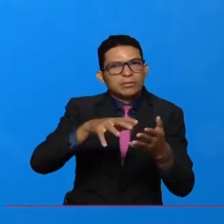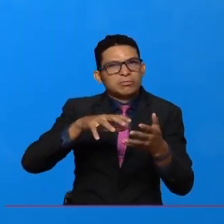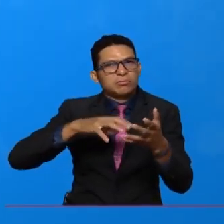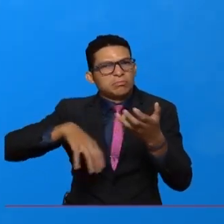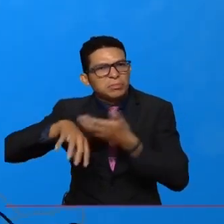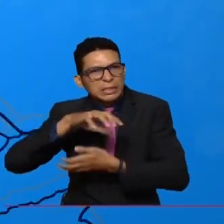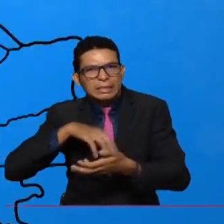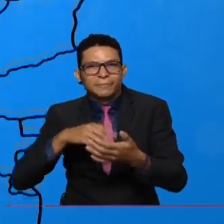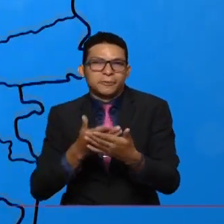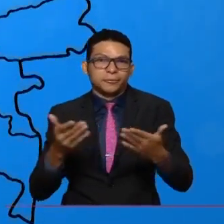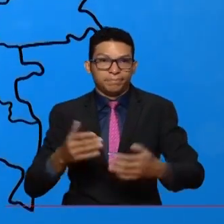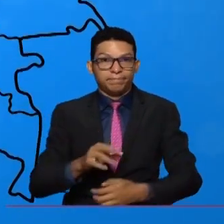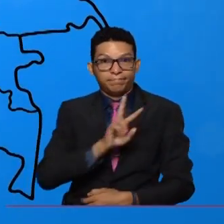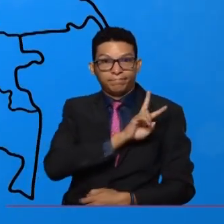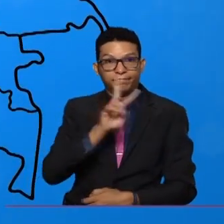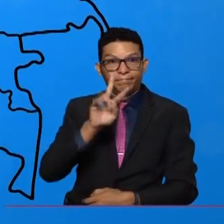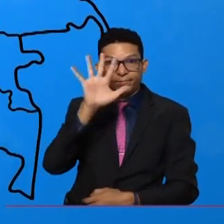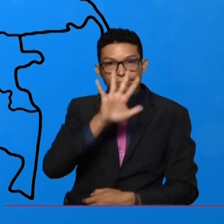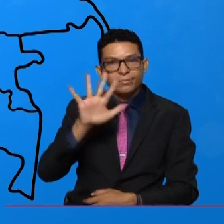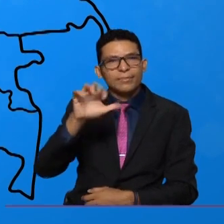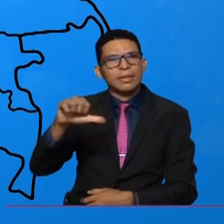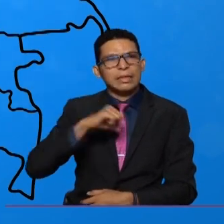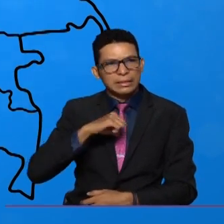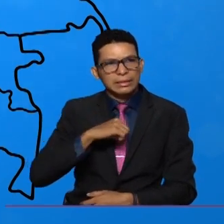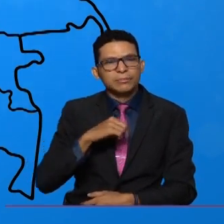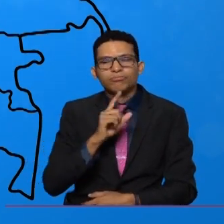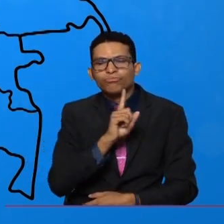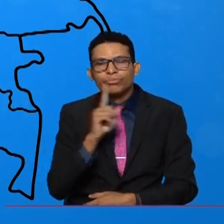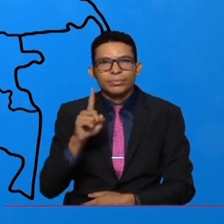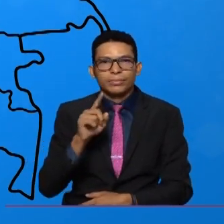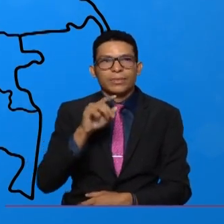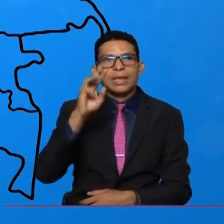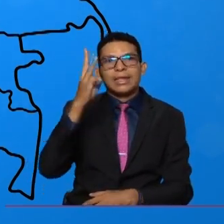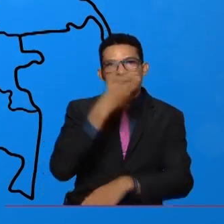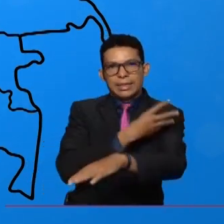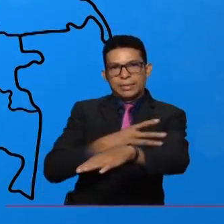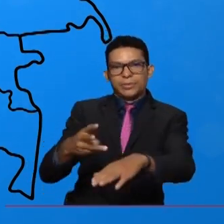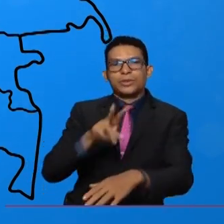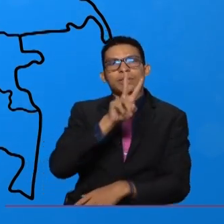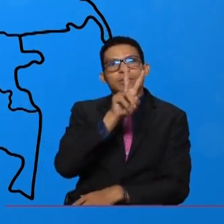protestas. El Valle del Cauca cuenta con un potencial electoral de